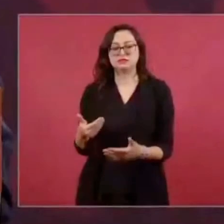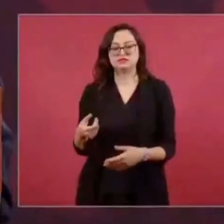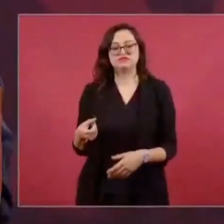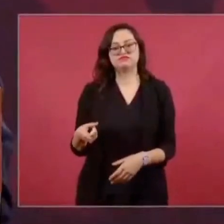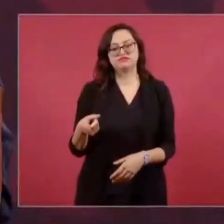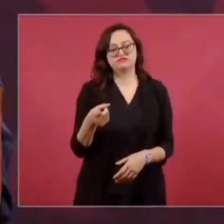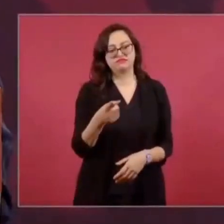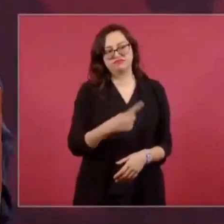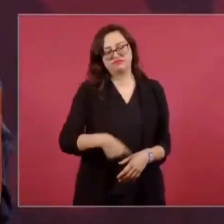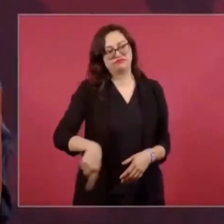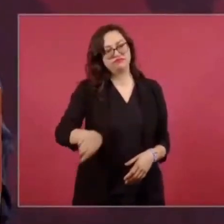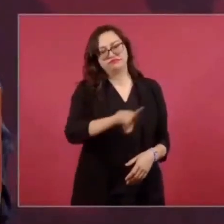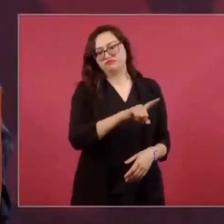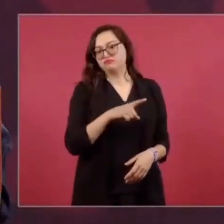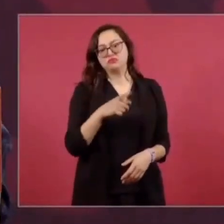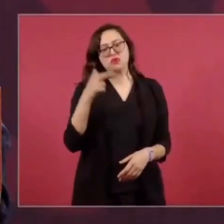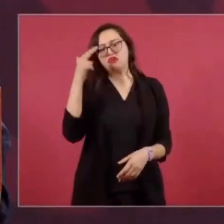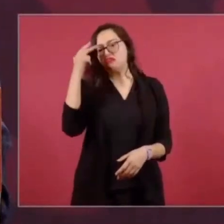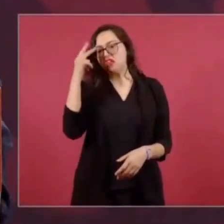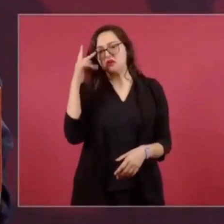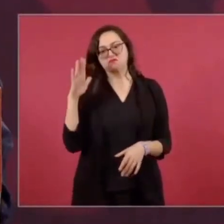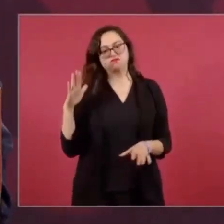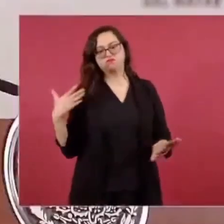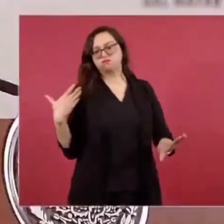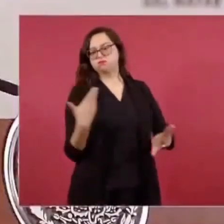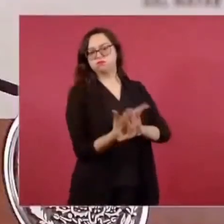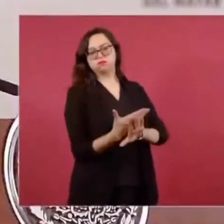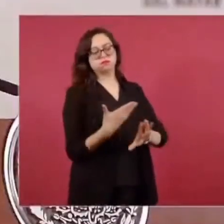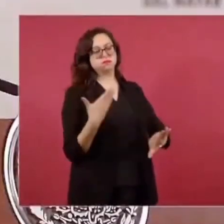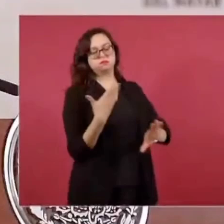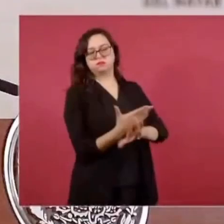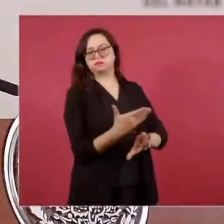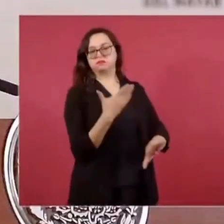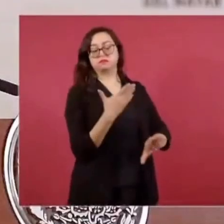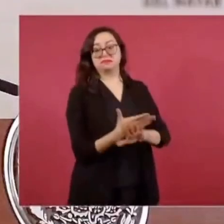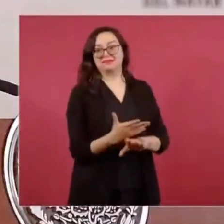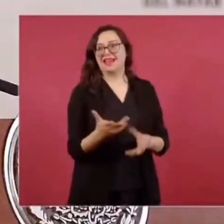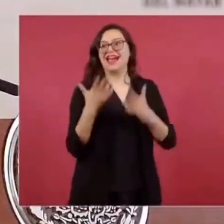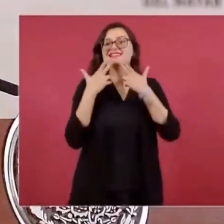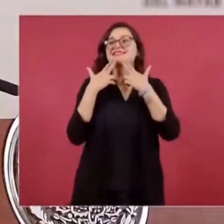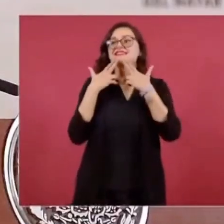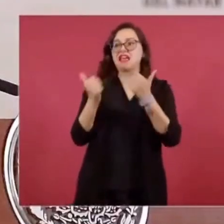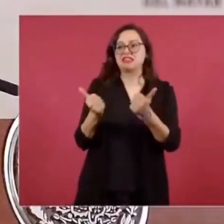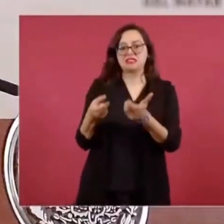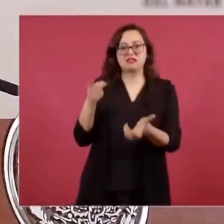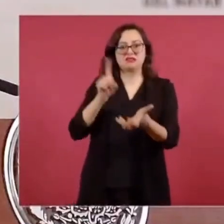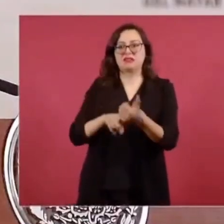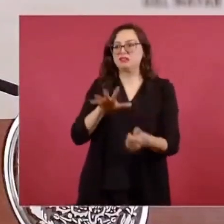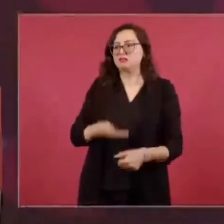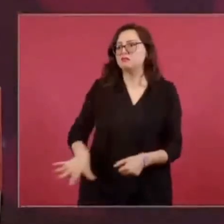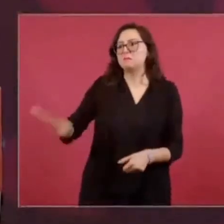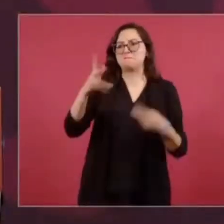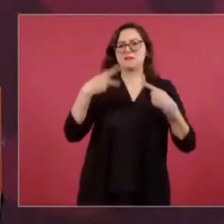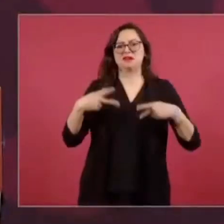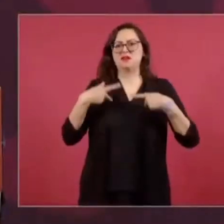régimen porfirista de los peones acasillados, porque había esclavitud,